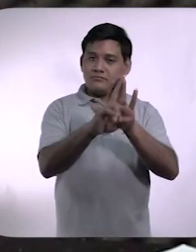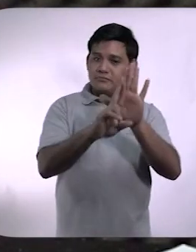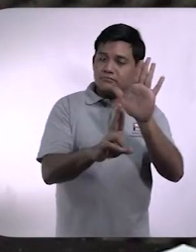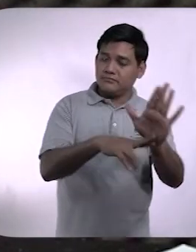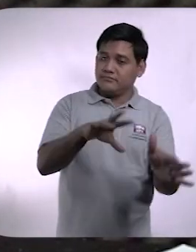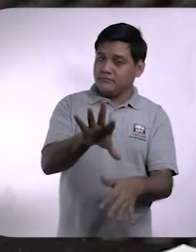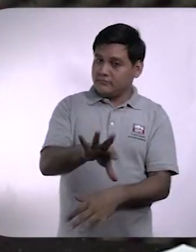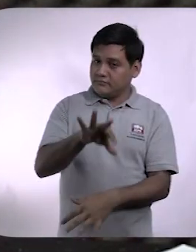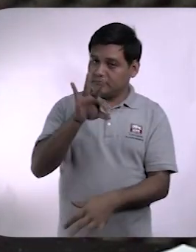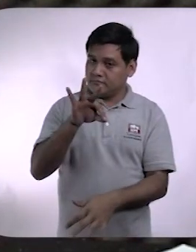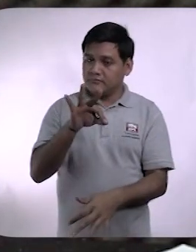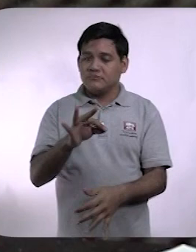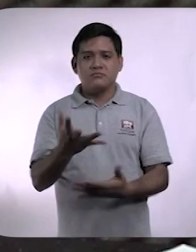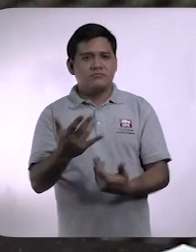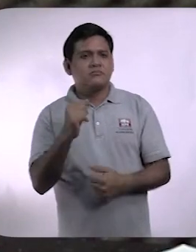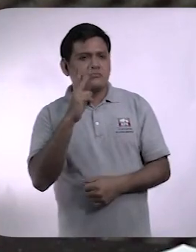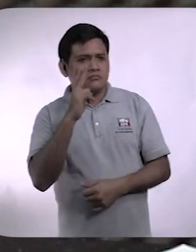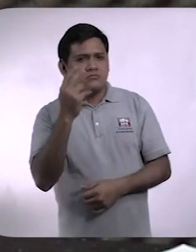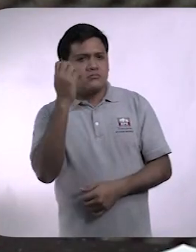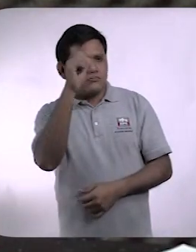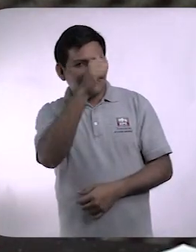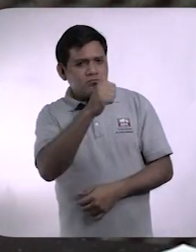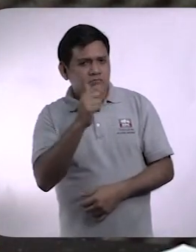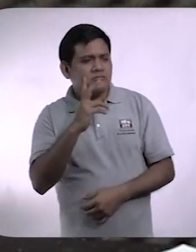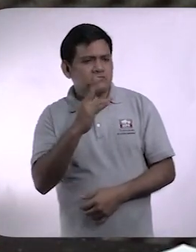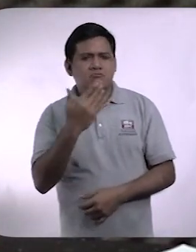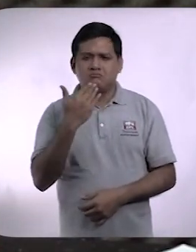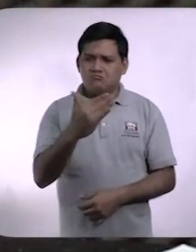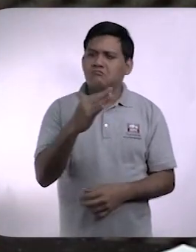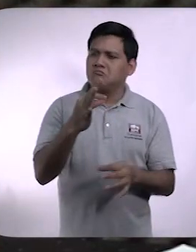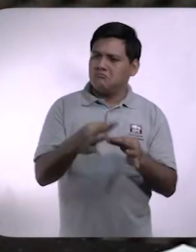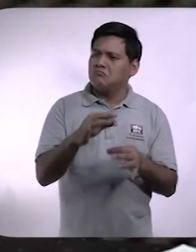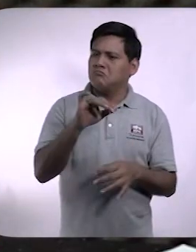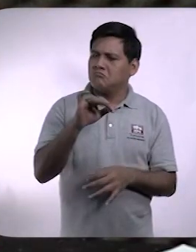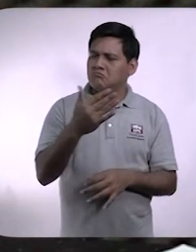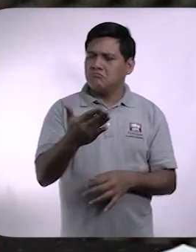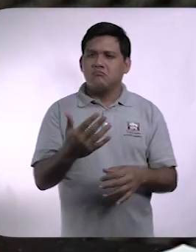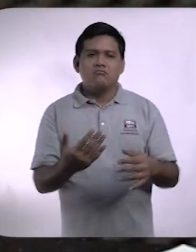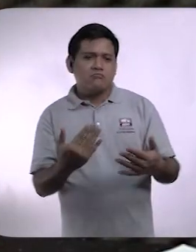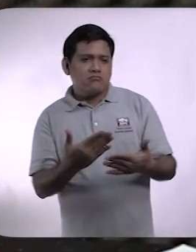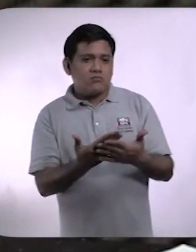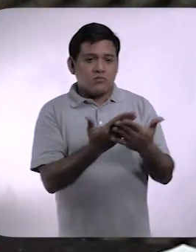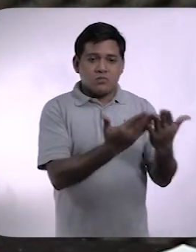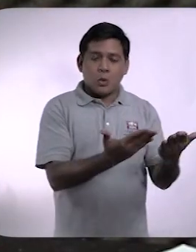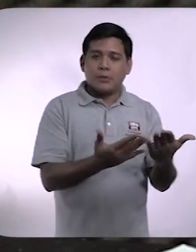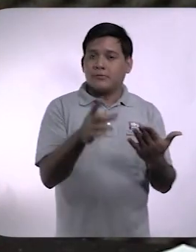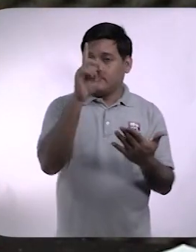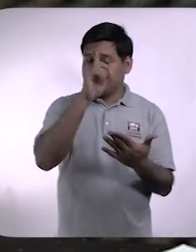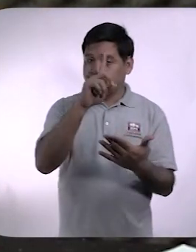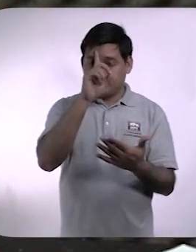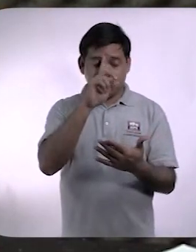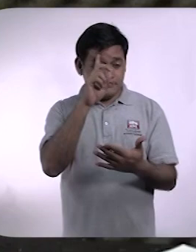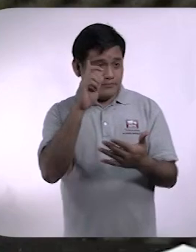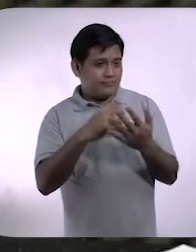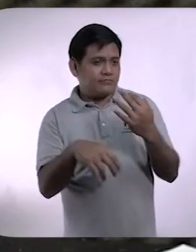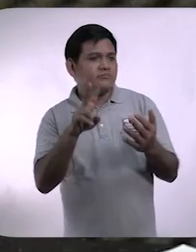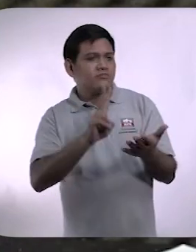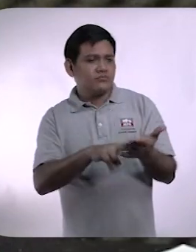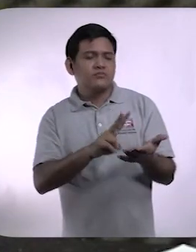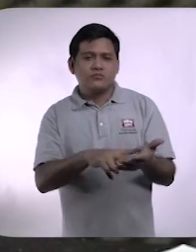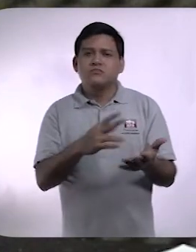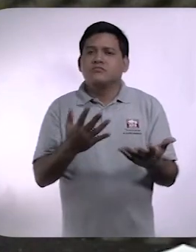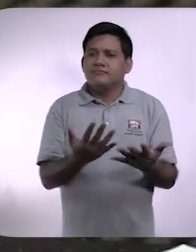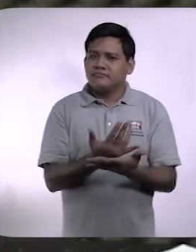vez que tienen los vistos buenos los diseños, pues obviamente tiene que pasar por el Consejo Estatal para su aprobación,